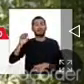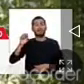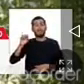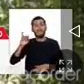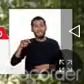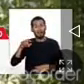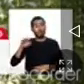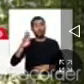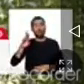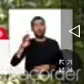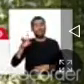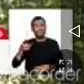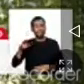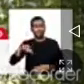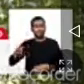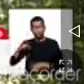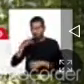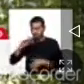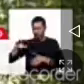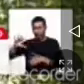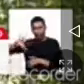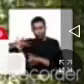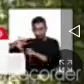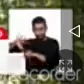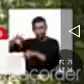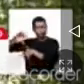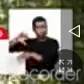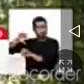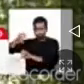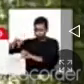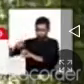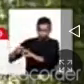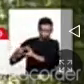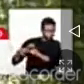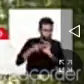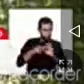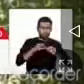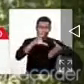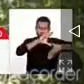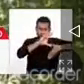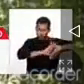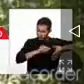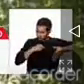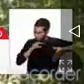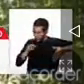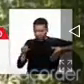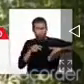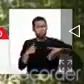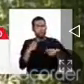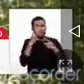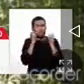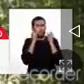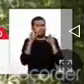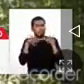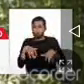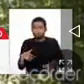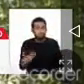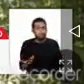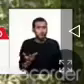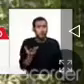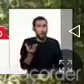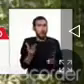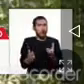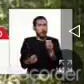Brunei, mostraba resultados verdaderamente sorprendentes. Y la pregunta que nos hacíamos los tres en algún receso es,